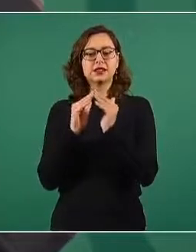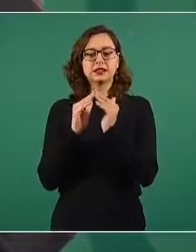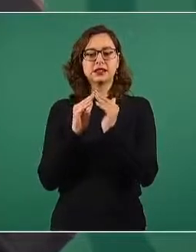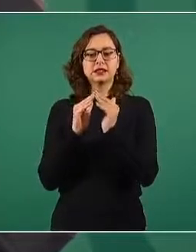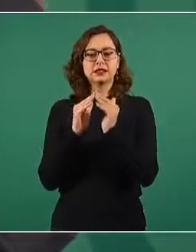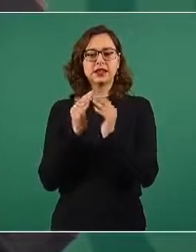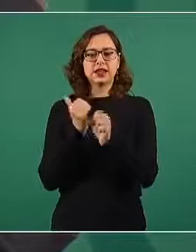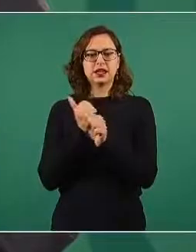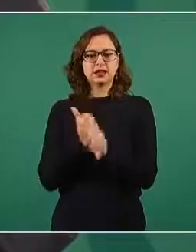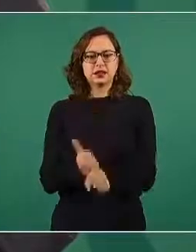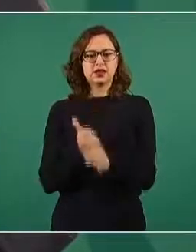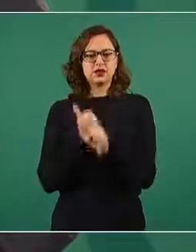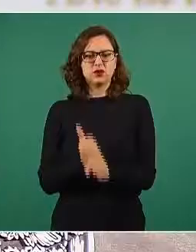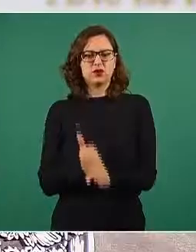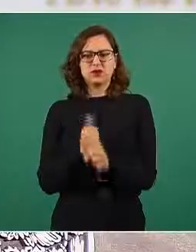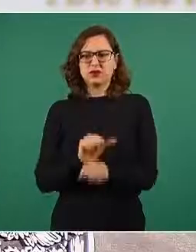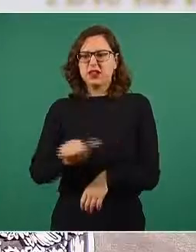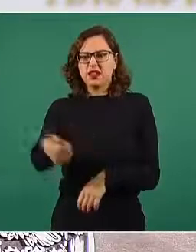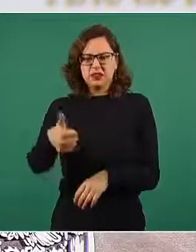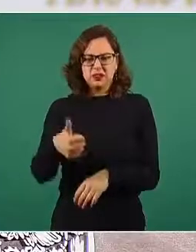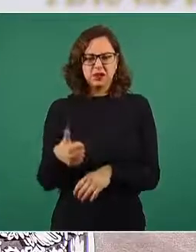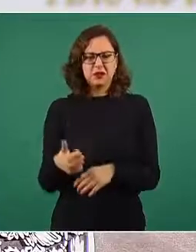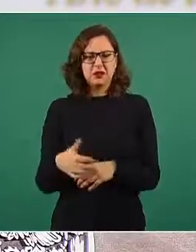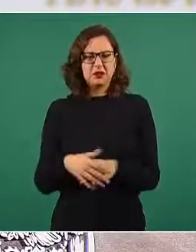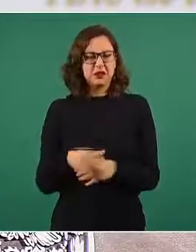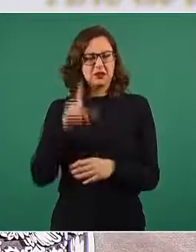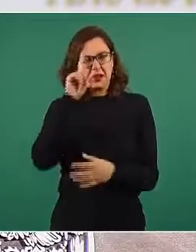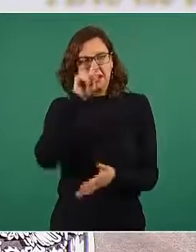del Sufrimiento Ajeno o algo así,